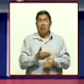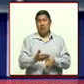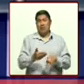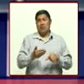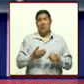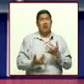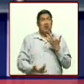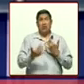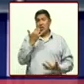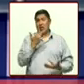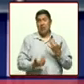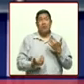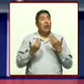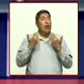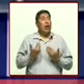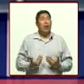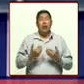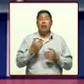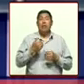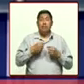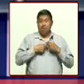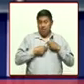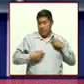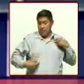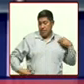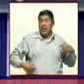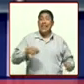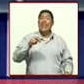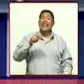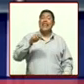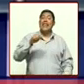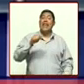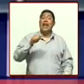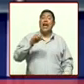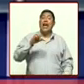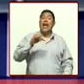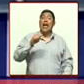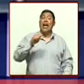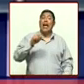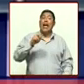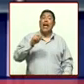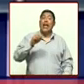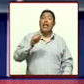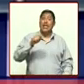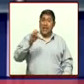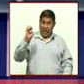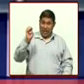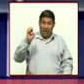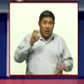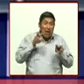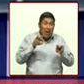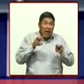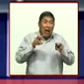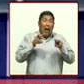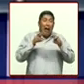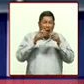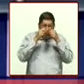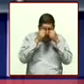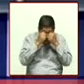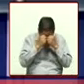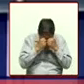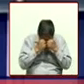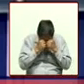debido a los incendios. Y es el caso del cacique de Macanaté, que lamentablemente rompió en llanto viendo cómo los cultivos